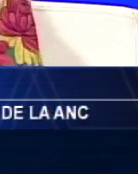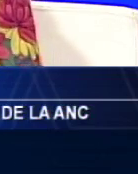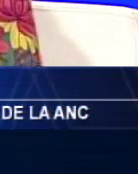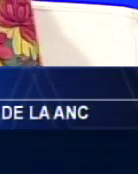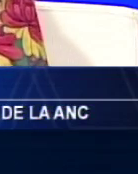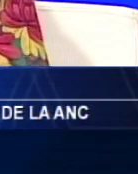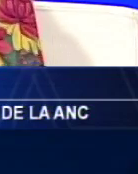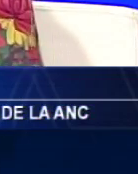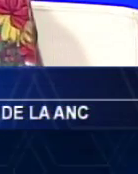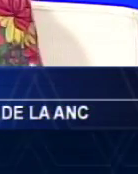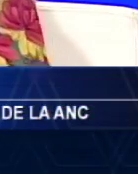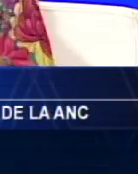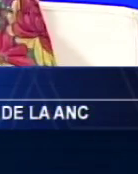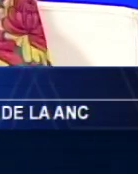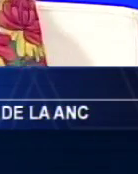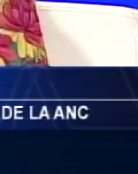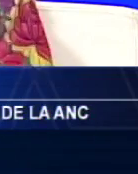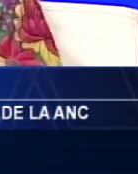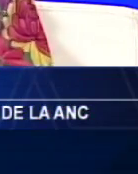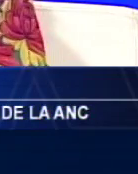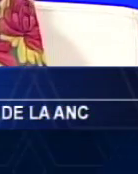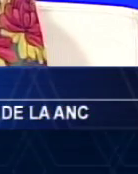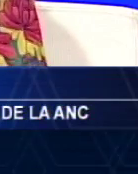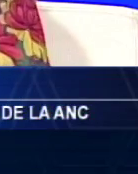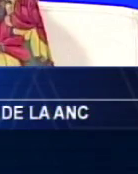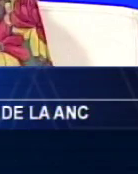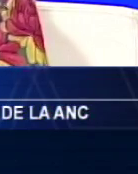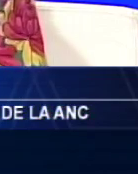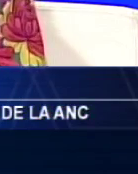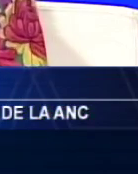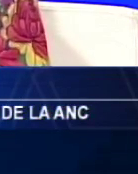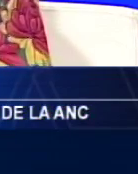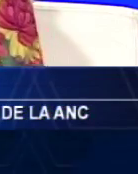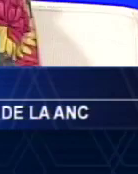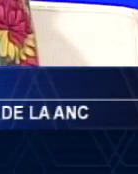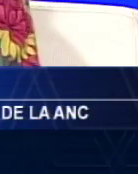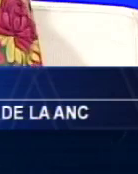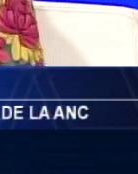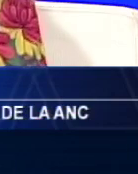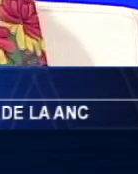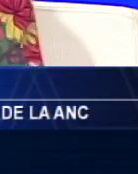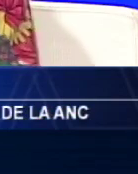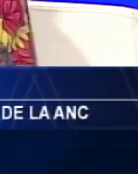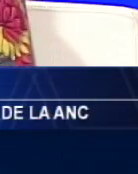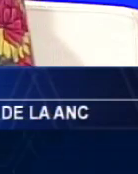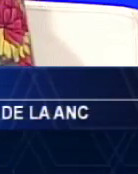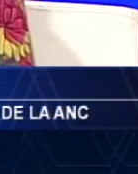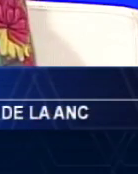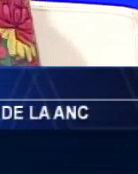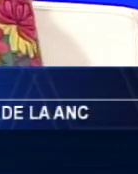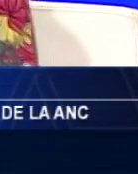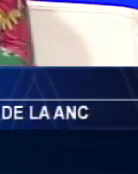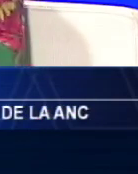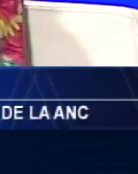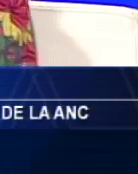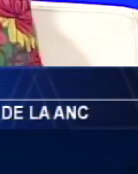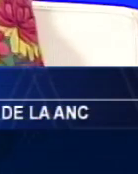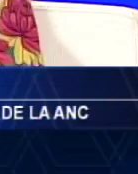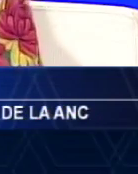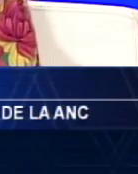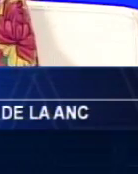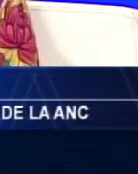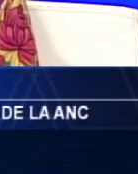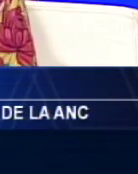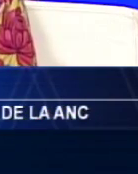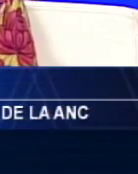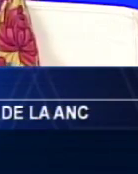actuaciones son totalmente nulas, írritas, no tienen ningún efecto jurídico, no supieron qué hacer con su victoria y su victoria